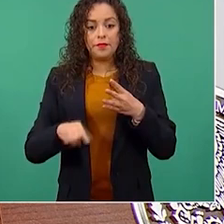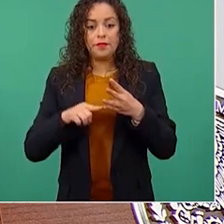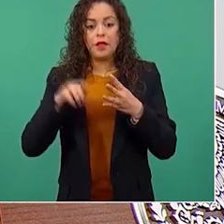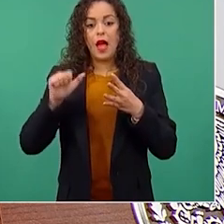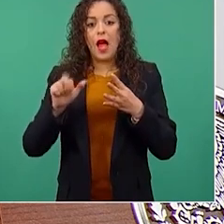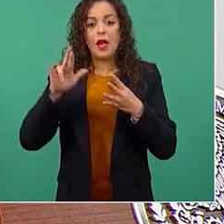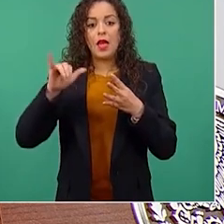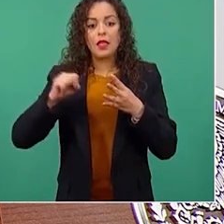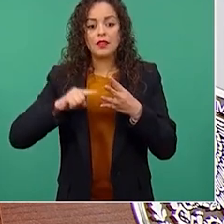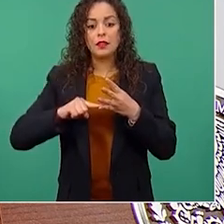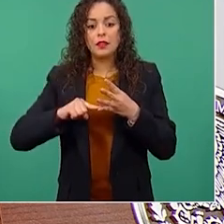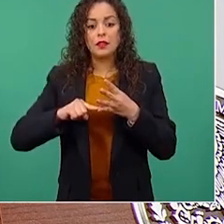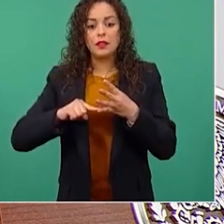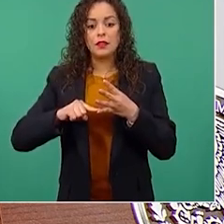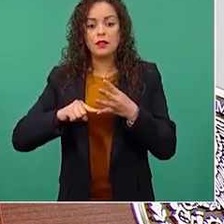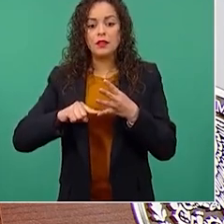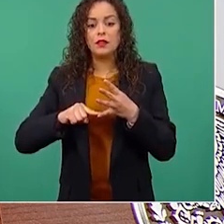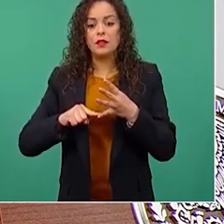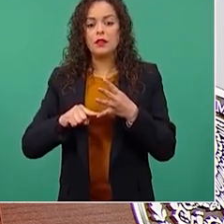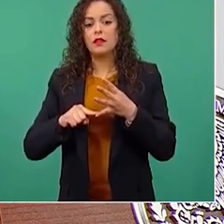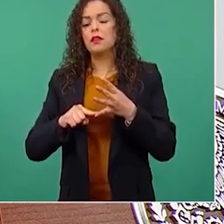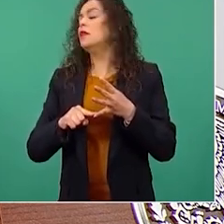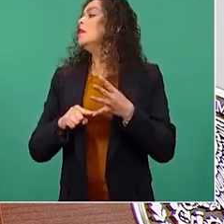Arias 4,